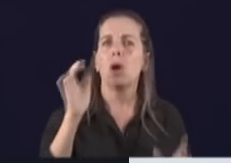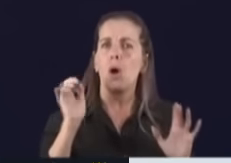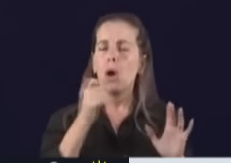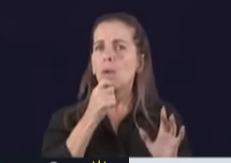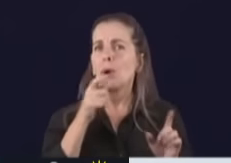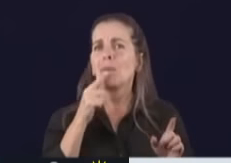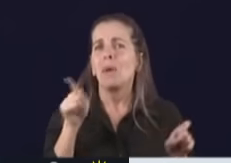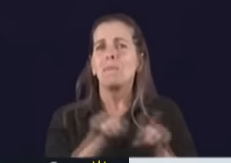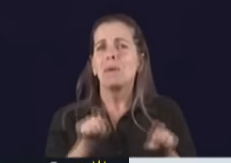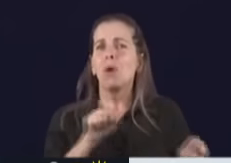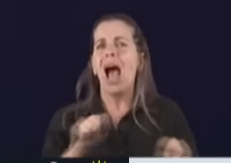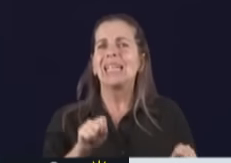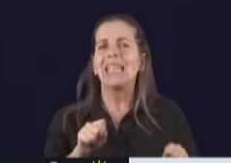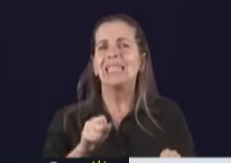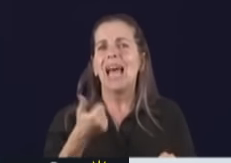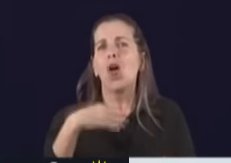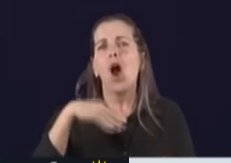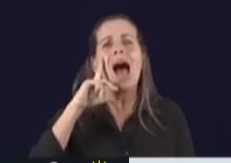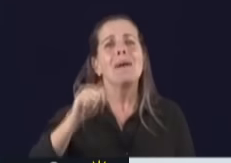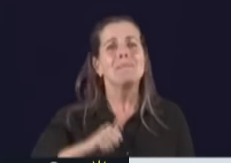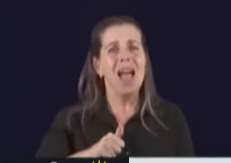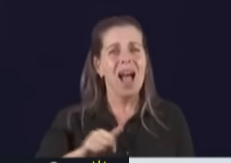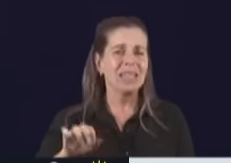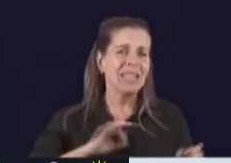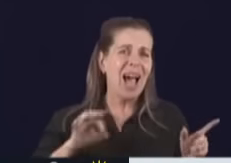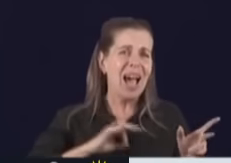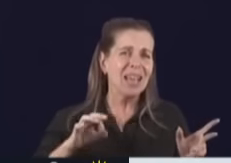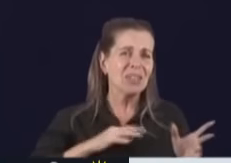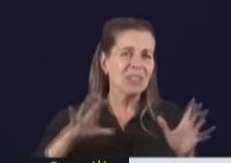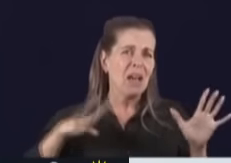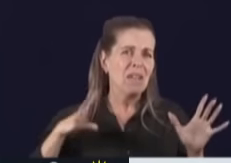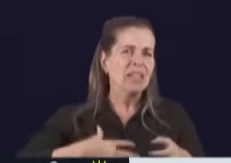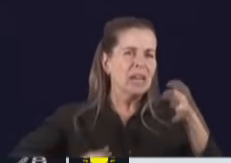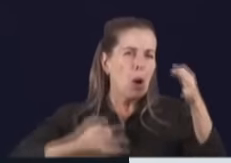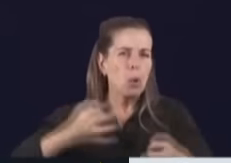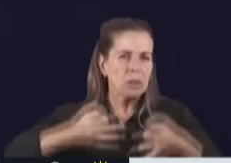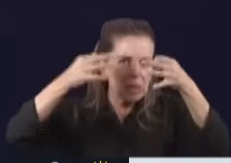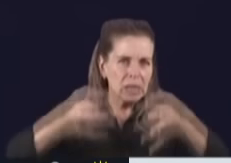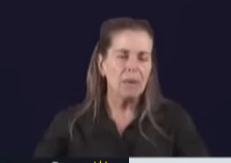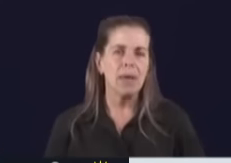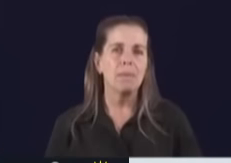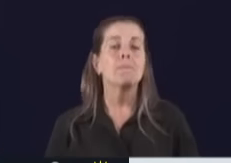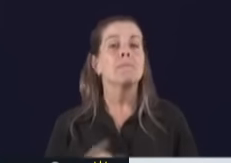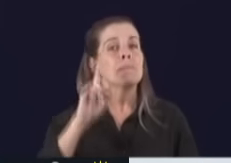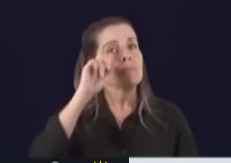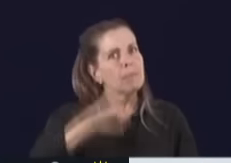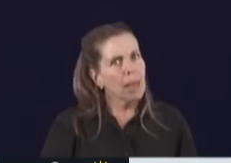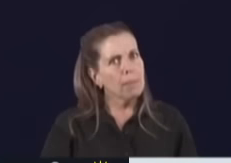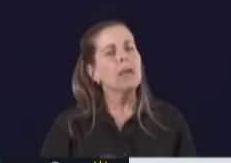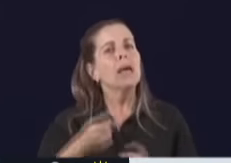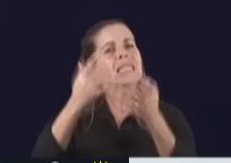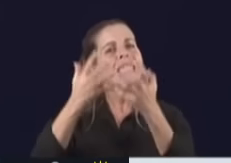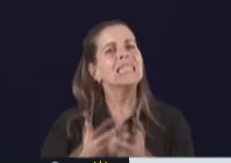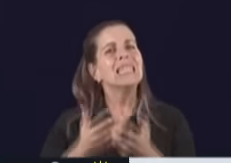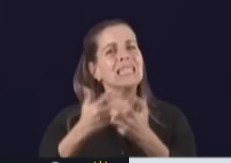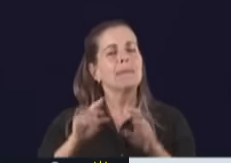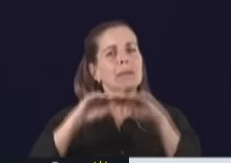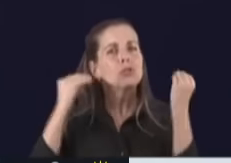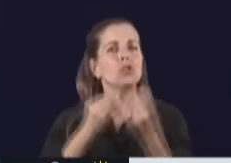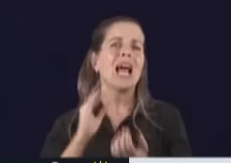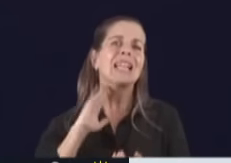lleva 31 años de impunidad. Para acelerar los tiempos de la justicia, se implementó el sistema acusatorio en 16